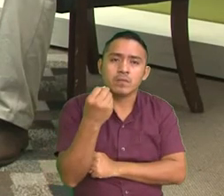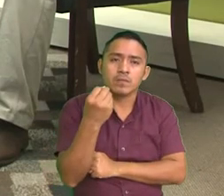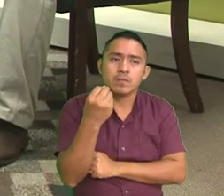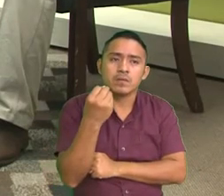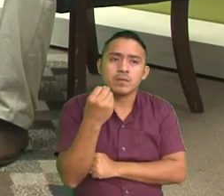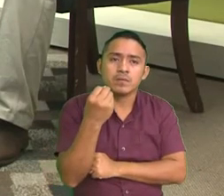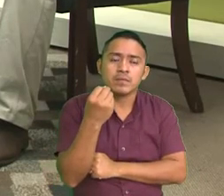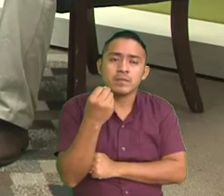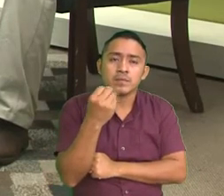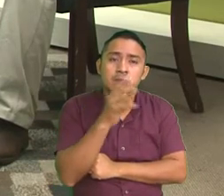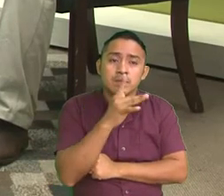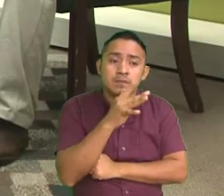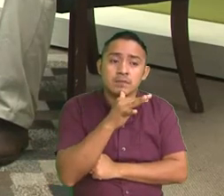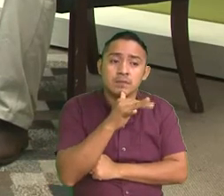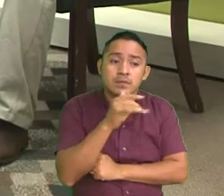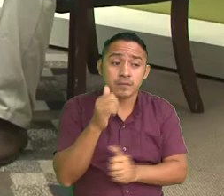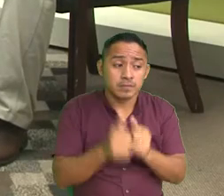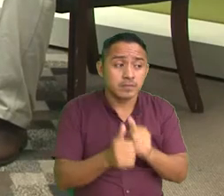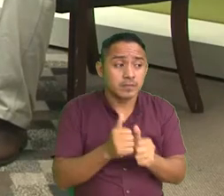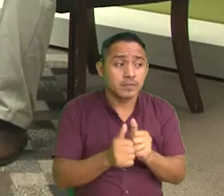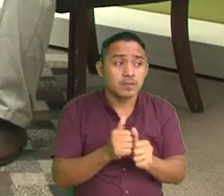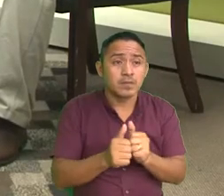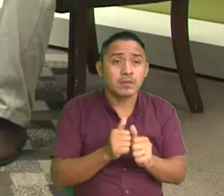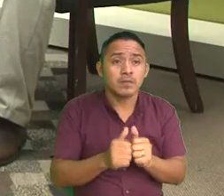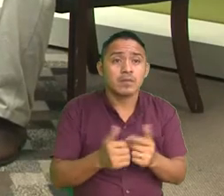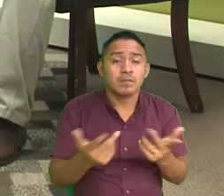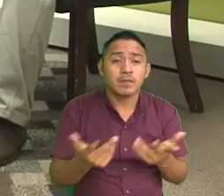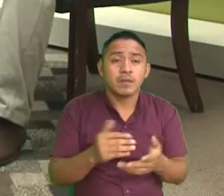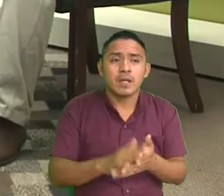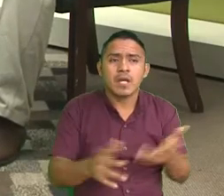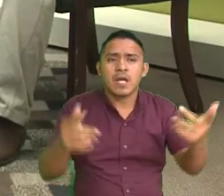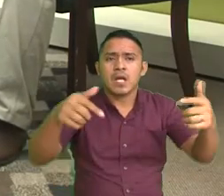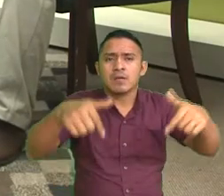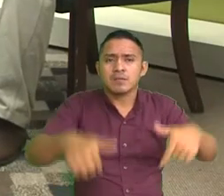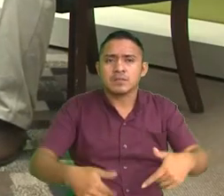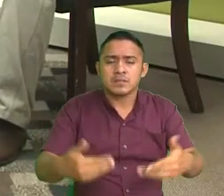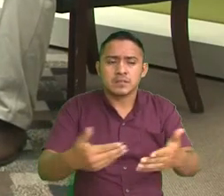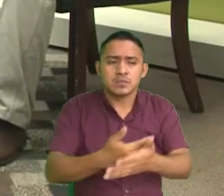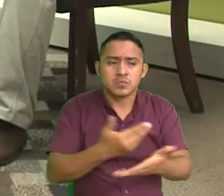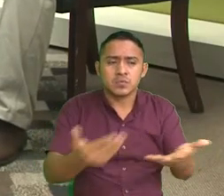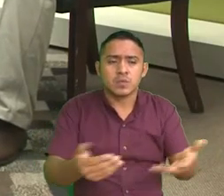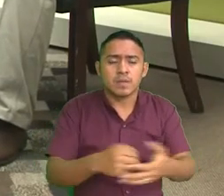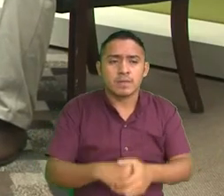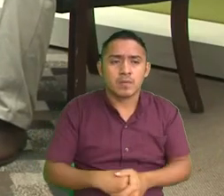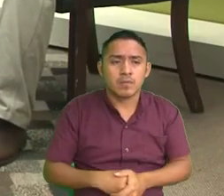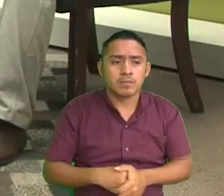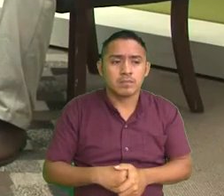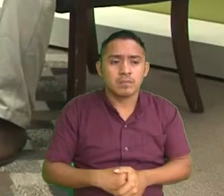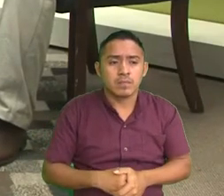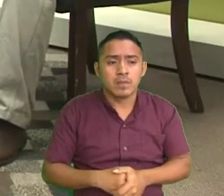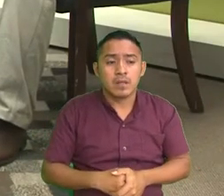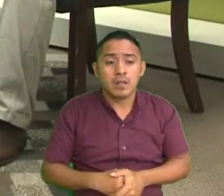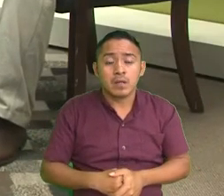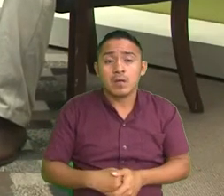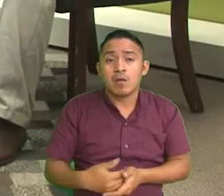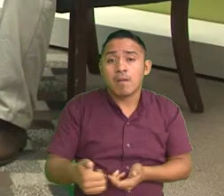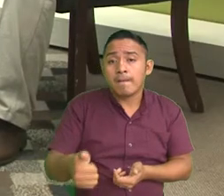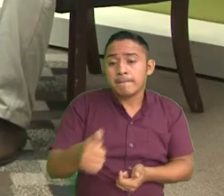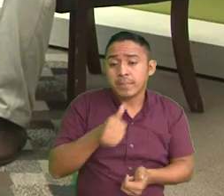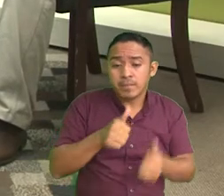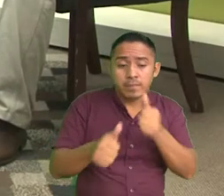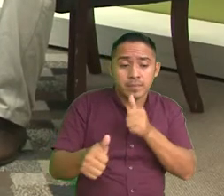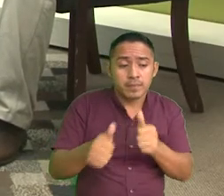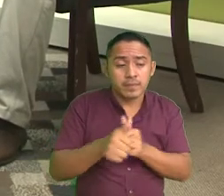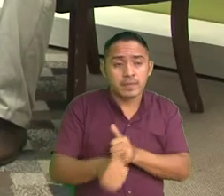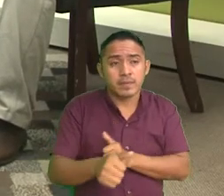por la mala alimentación también? Los muchachos están tomando mucha bebida gaseosa, están tomando mucho